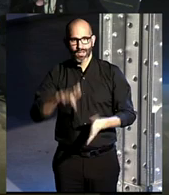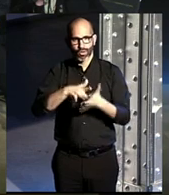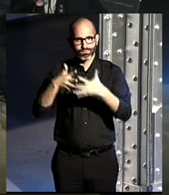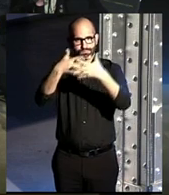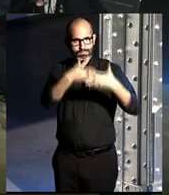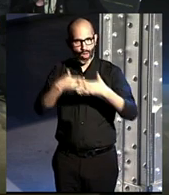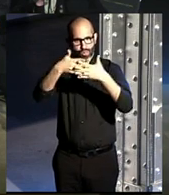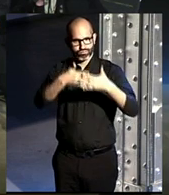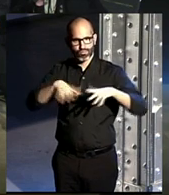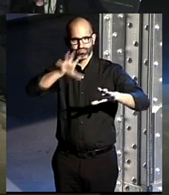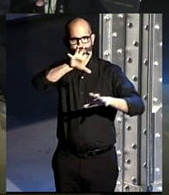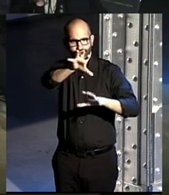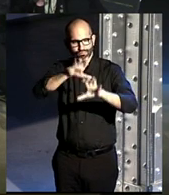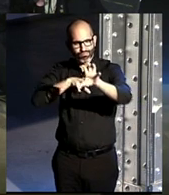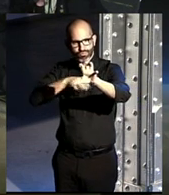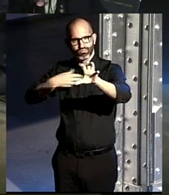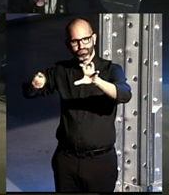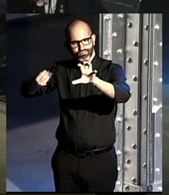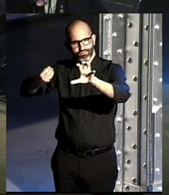Unidos. En